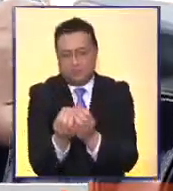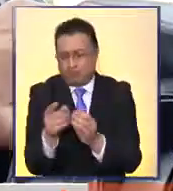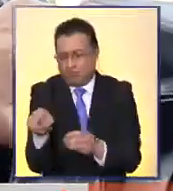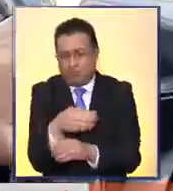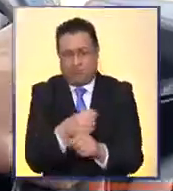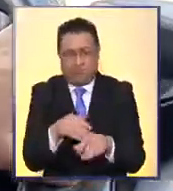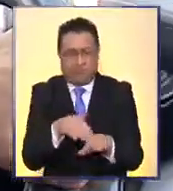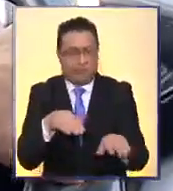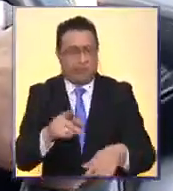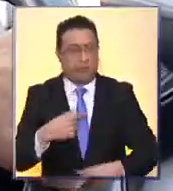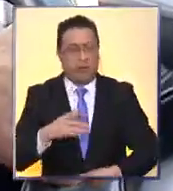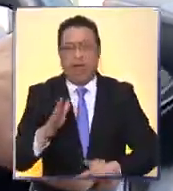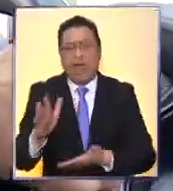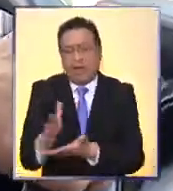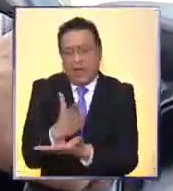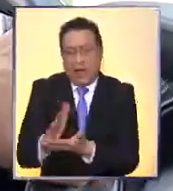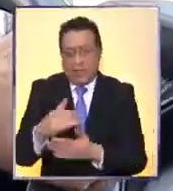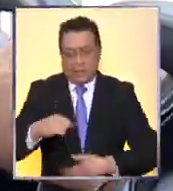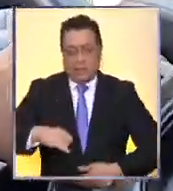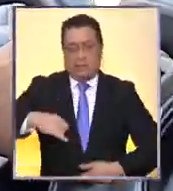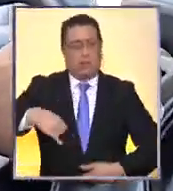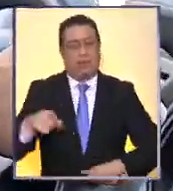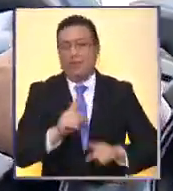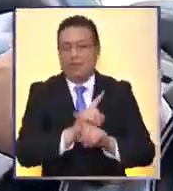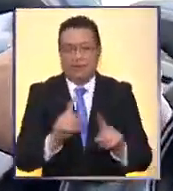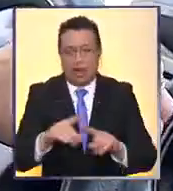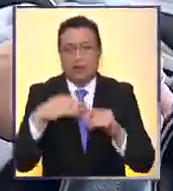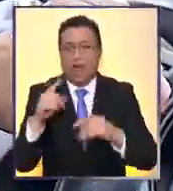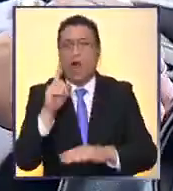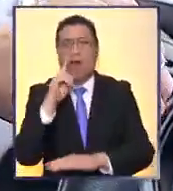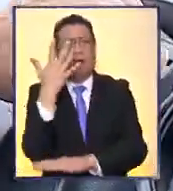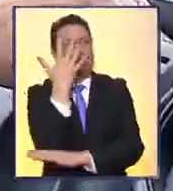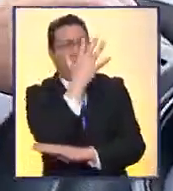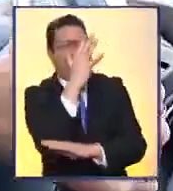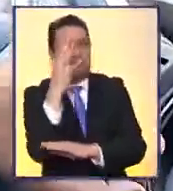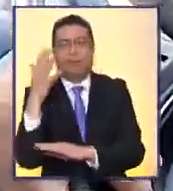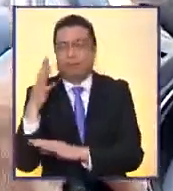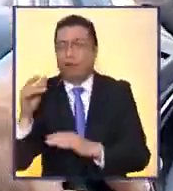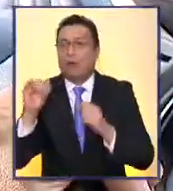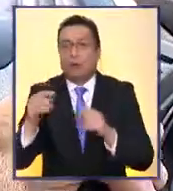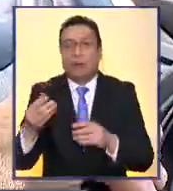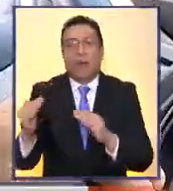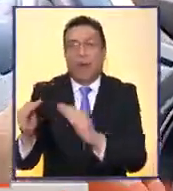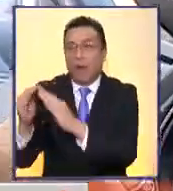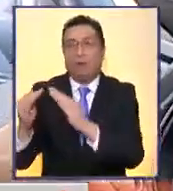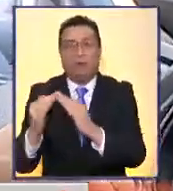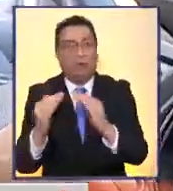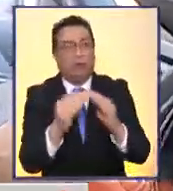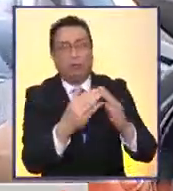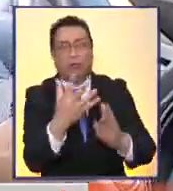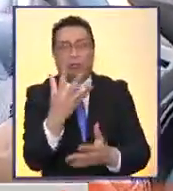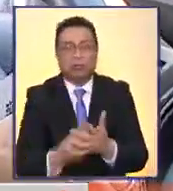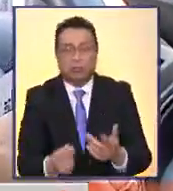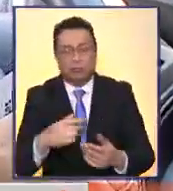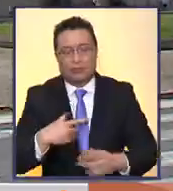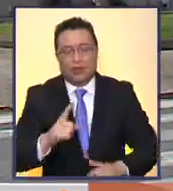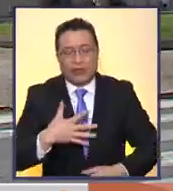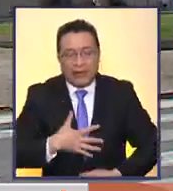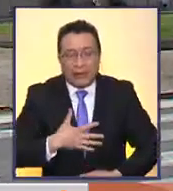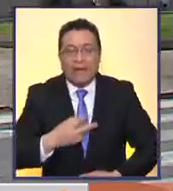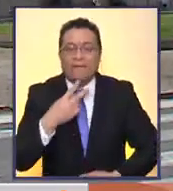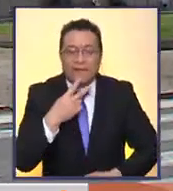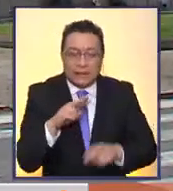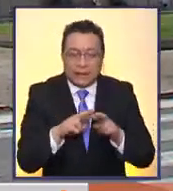es nada clasista ni nada de eso, es que ya tenemos dos, estamos rodeadas por dos y una tercera es como mucho, o sea, al final de cuentas uno quiere como vivir tranquilo.